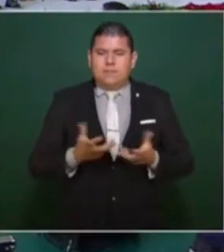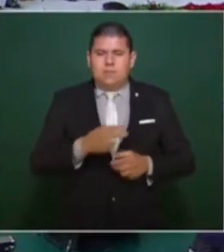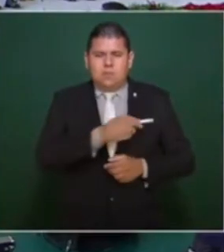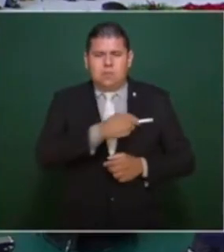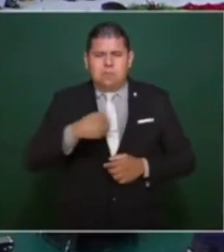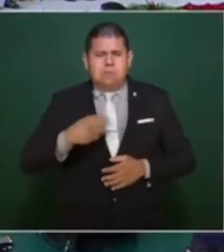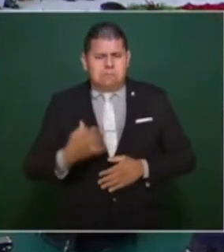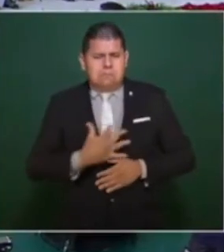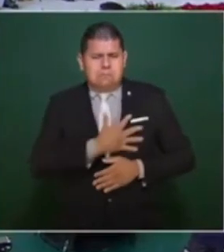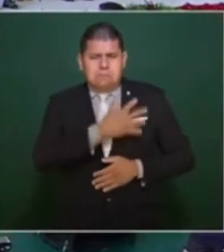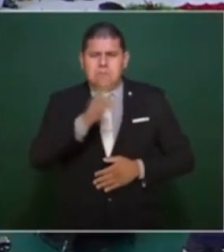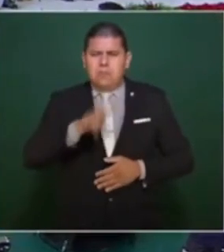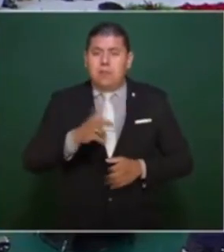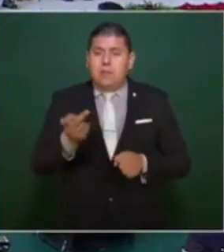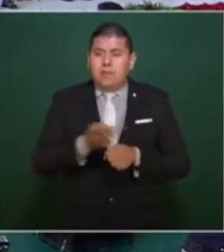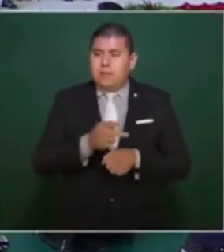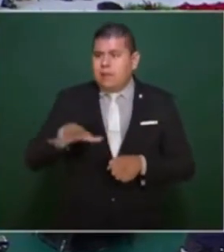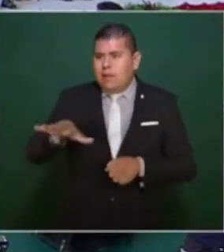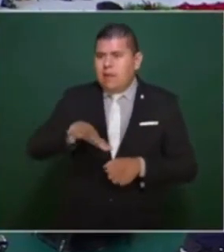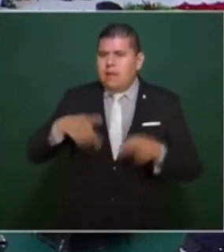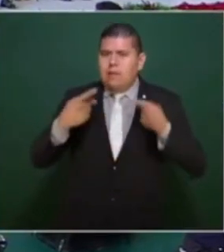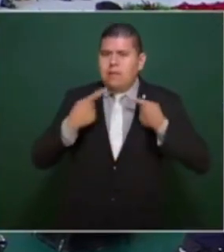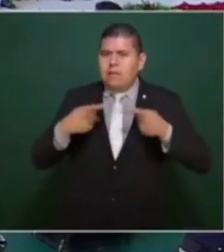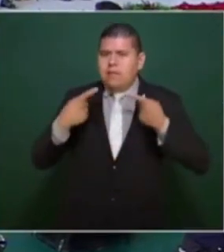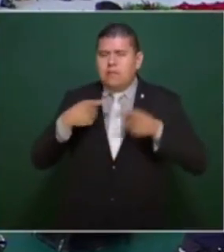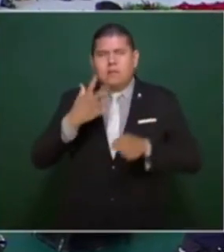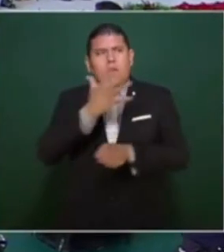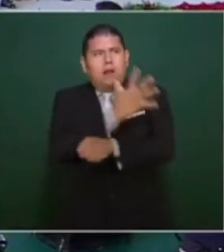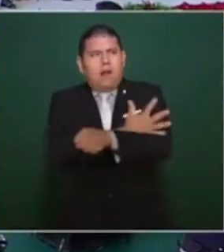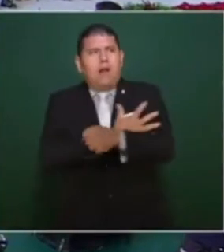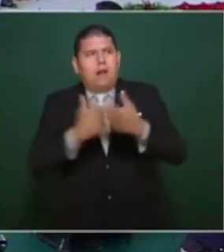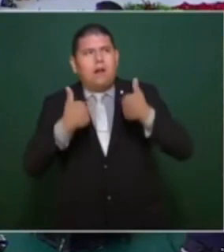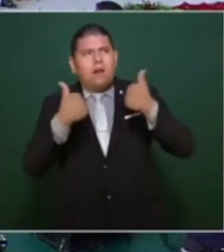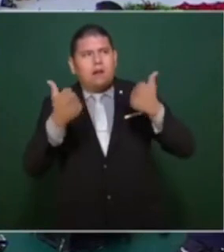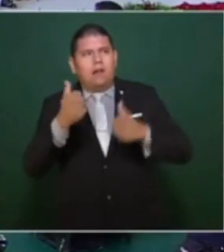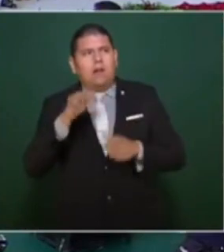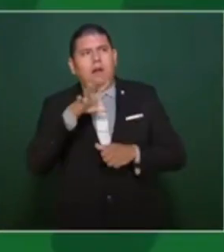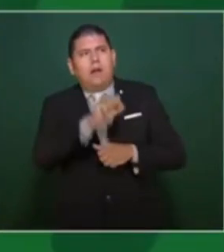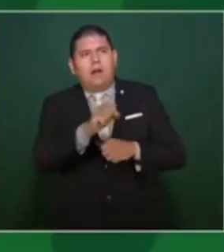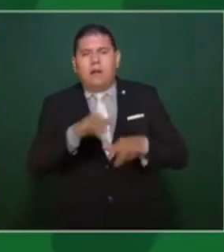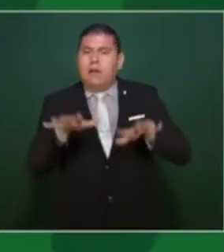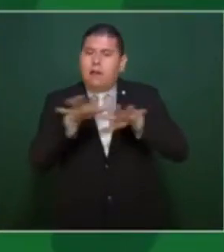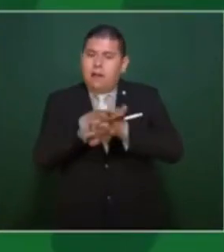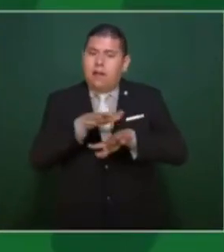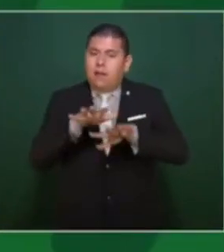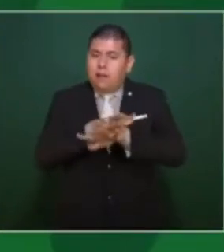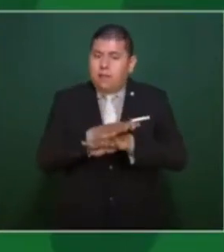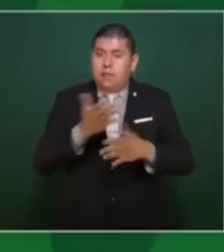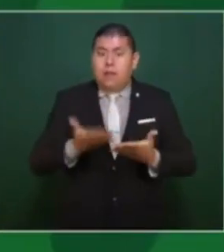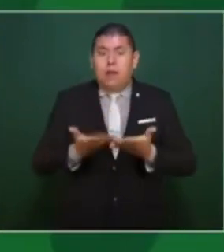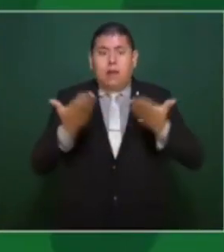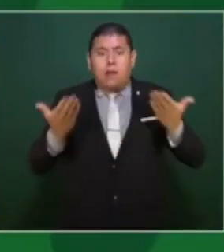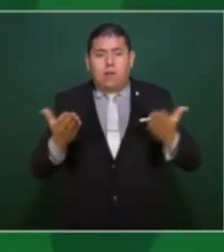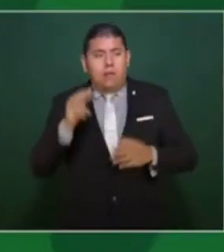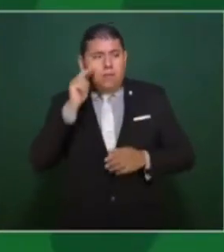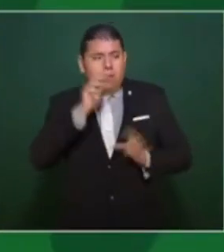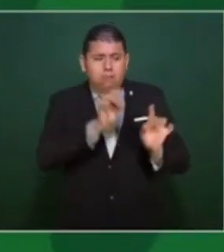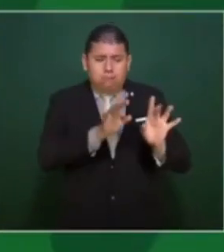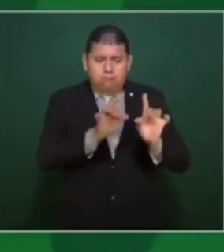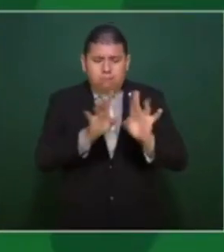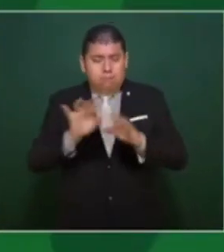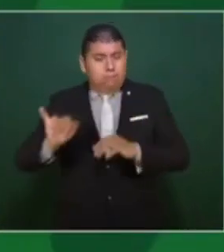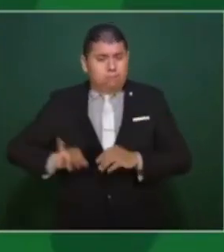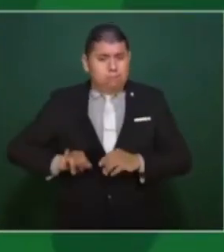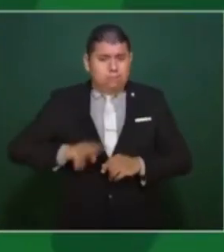celebrar de que la gente está cambiando y que estamos viviendo tiempos interesantes.